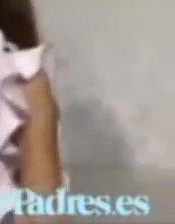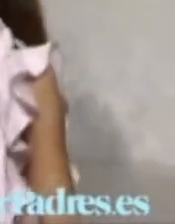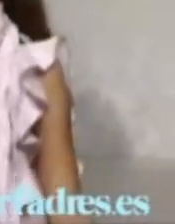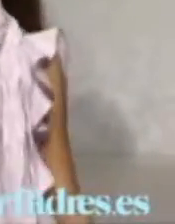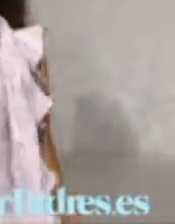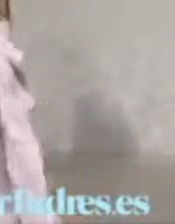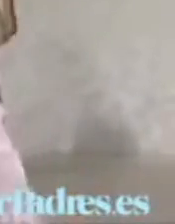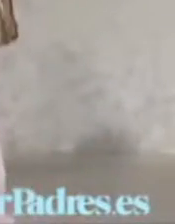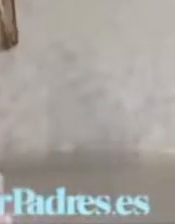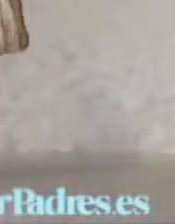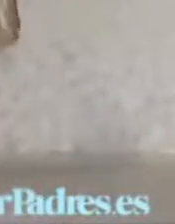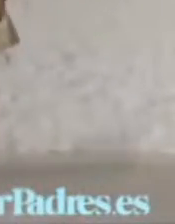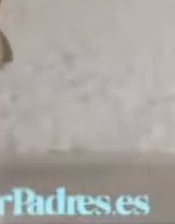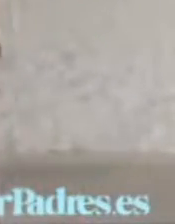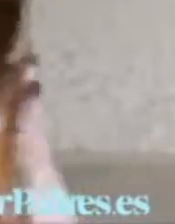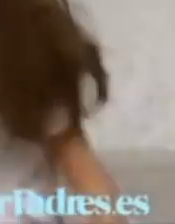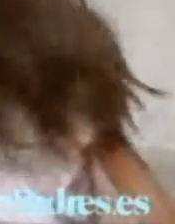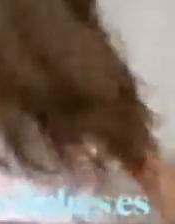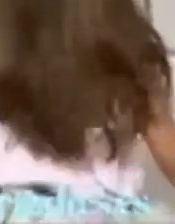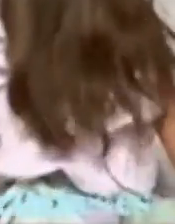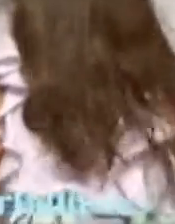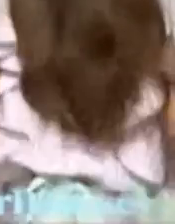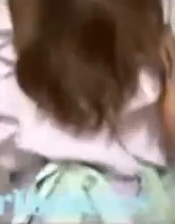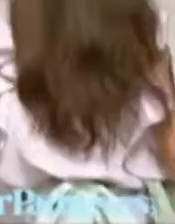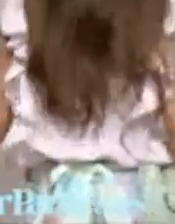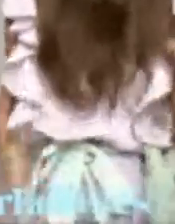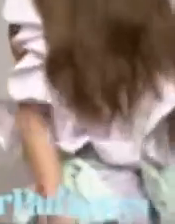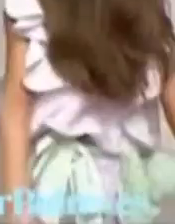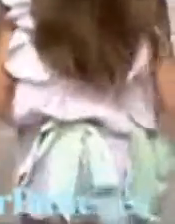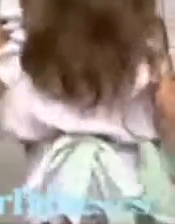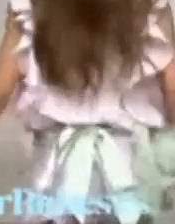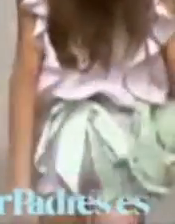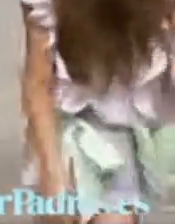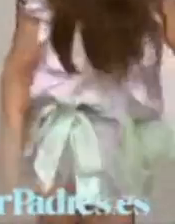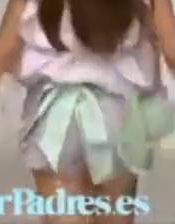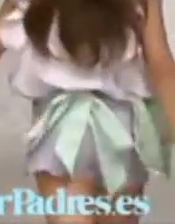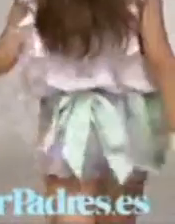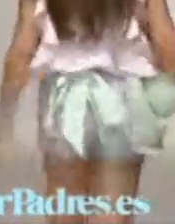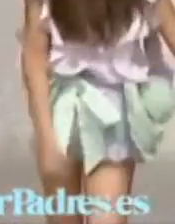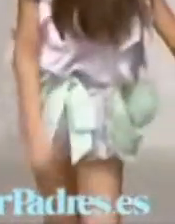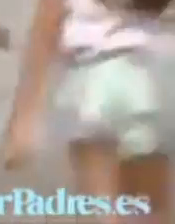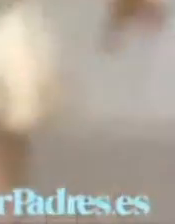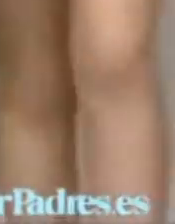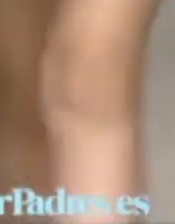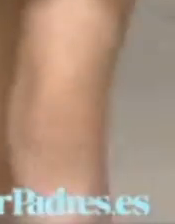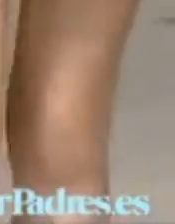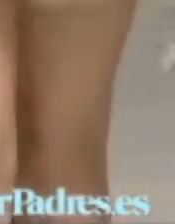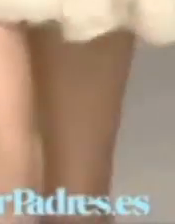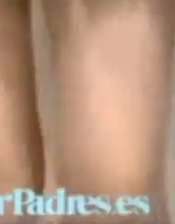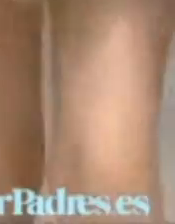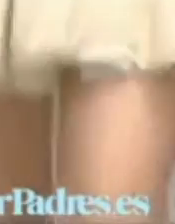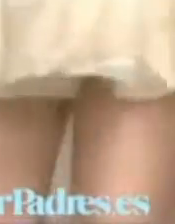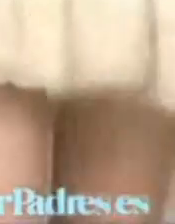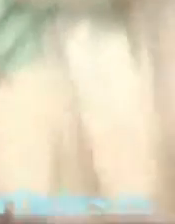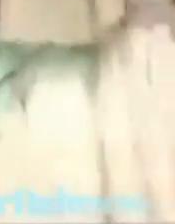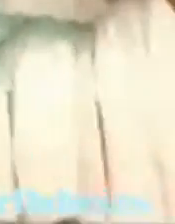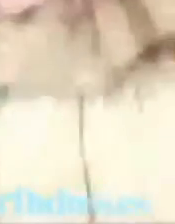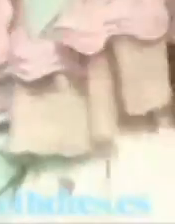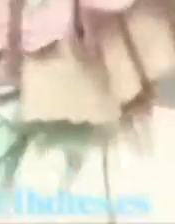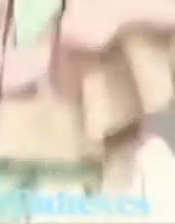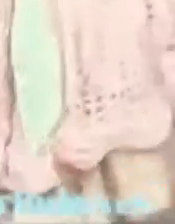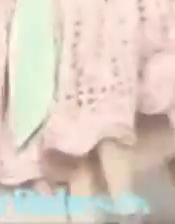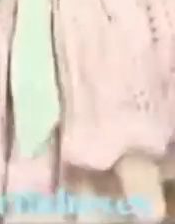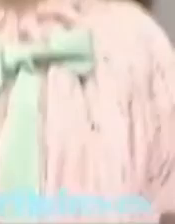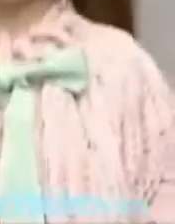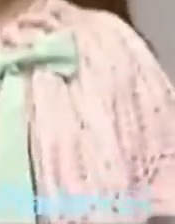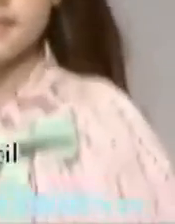normalmente, para incitar al niño a experimentar con ellos y jugar. Los colores de las prendas también influyen en el estado de ánimo de los pequeños. Por este motivo, se debe